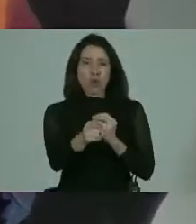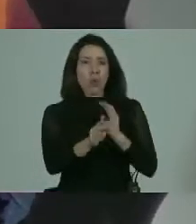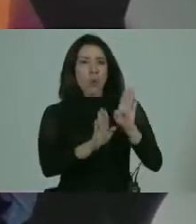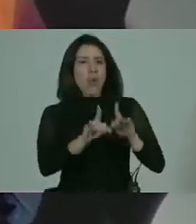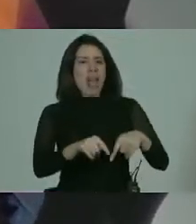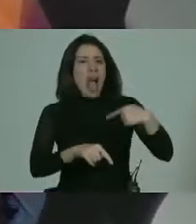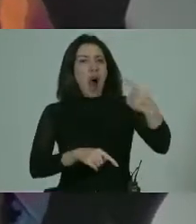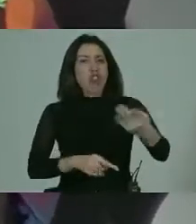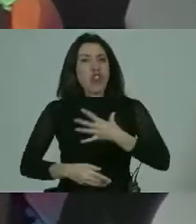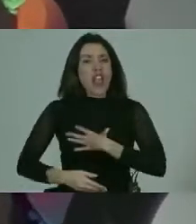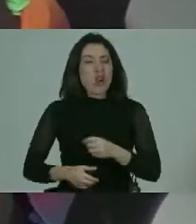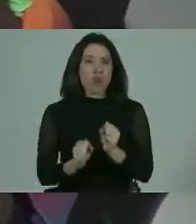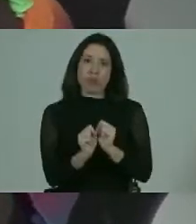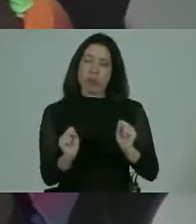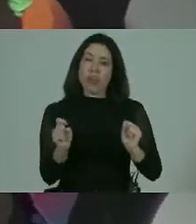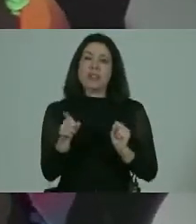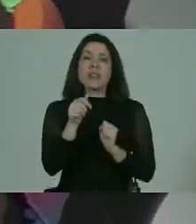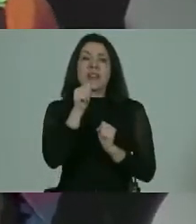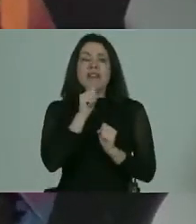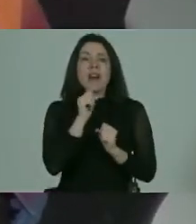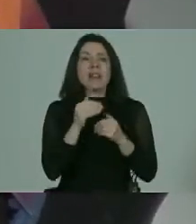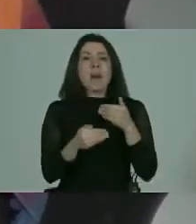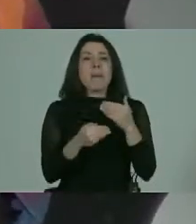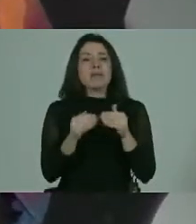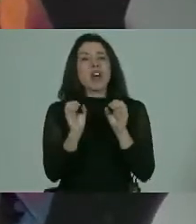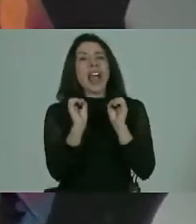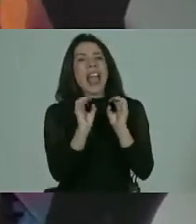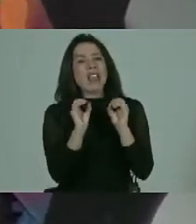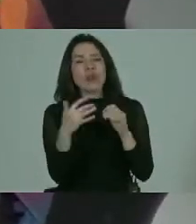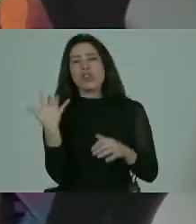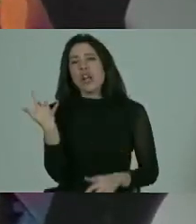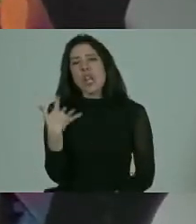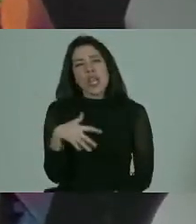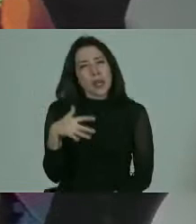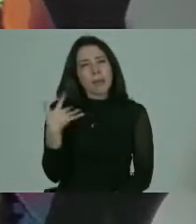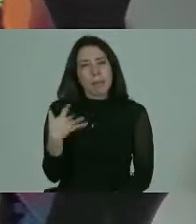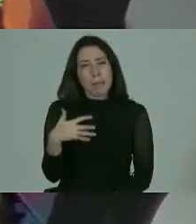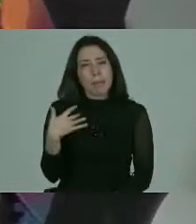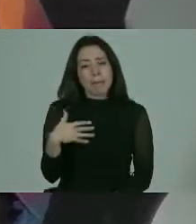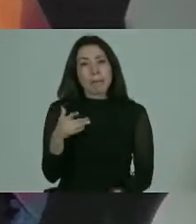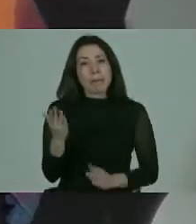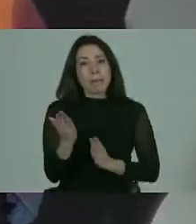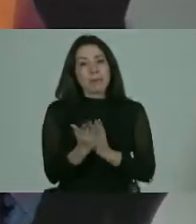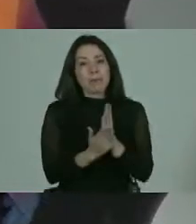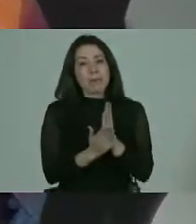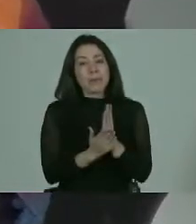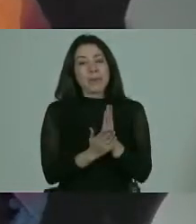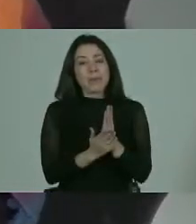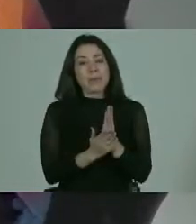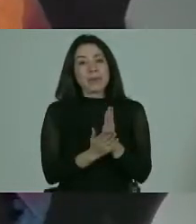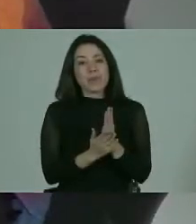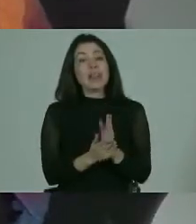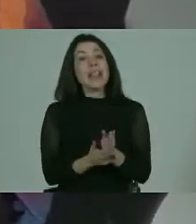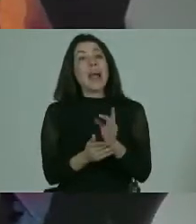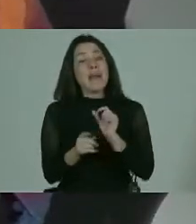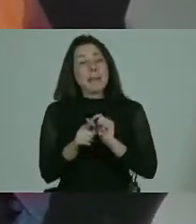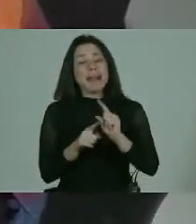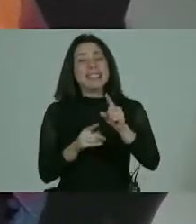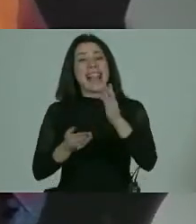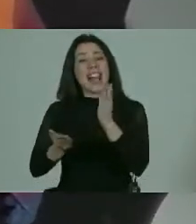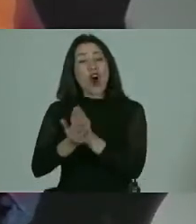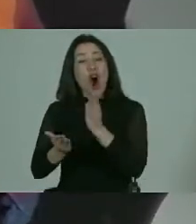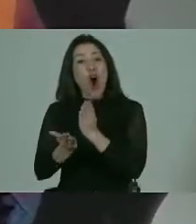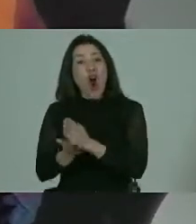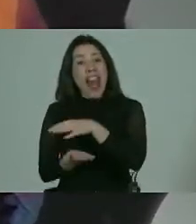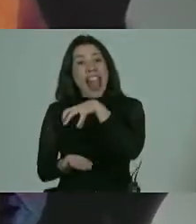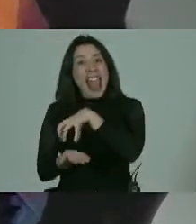cuidar a un otro entonces hay falta un proceso de educación sobre importante quien a partir de que debe partir desde los colegios de libros